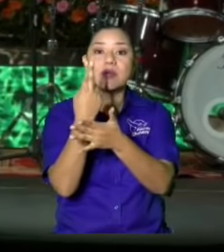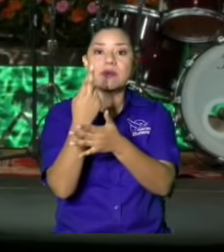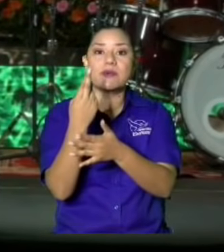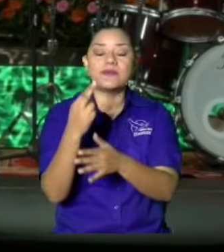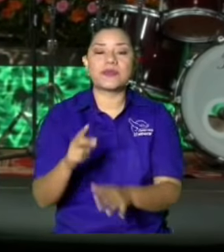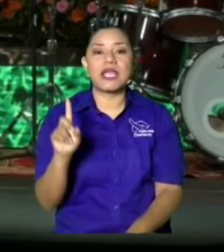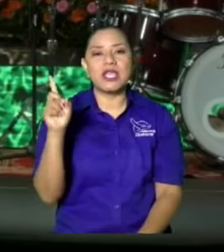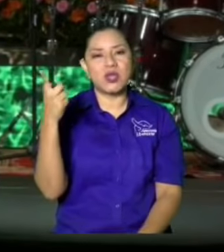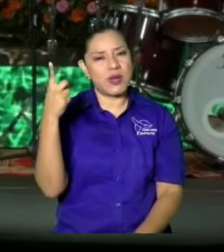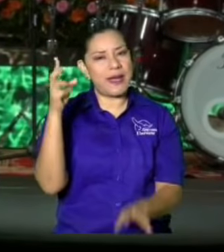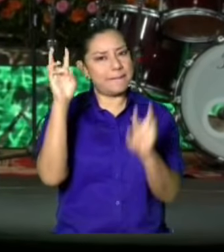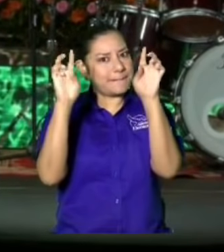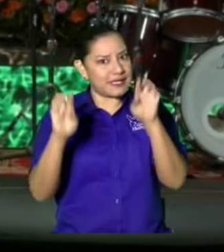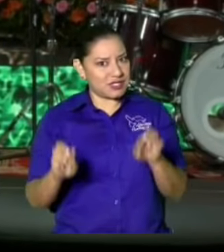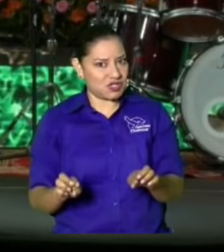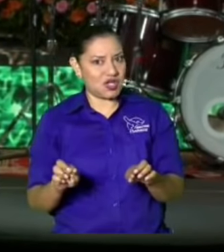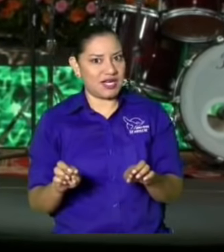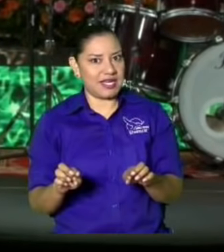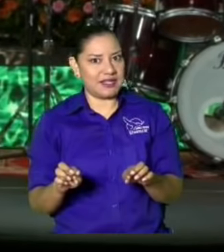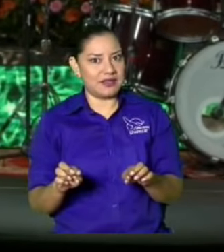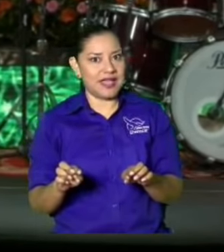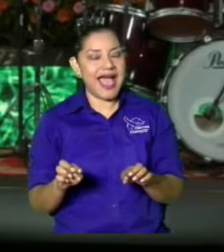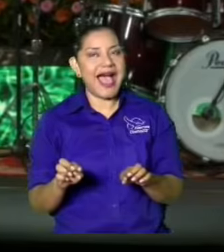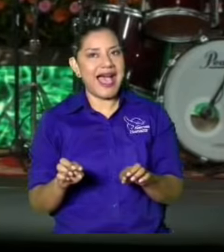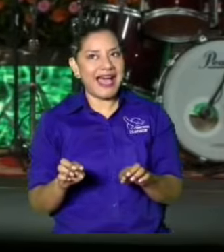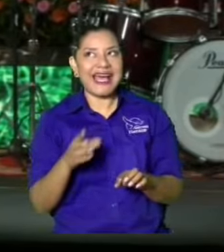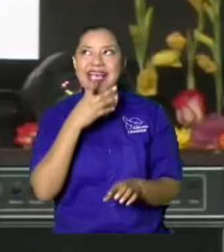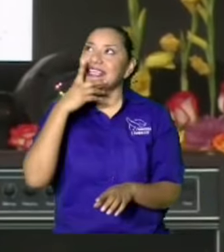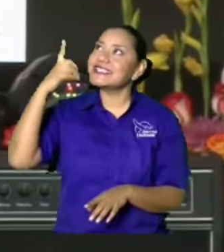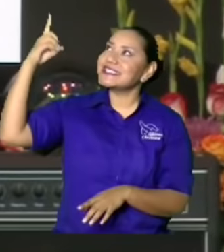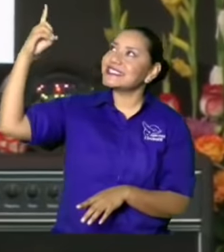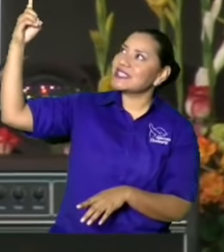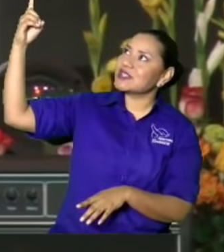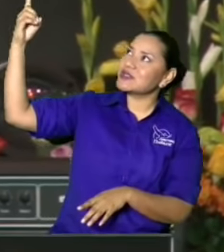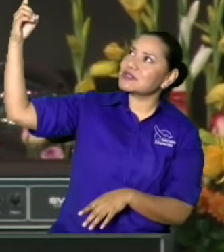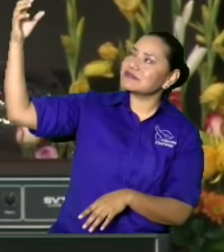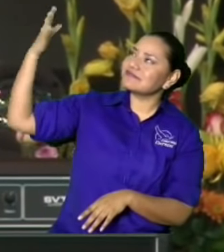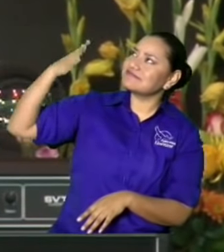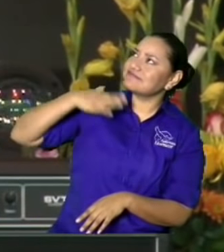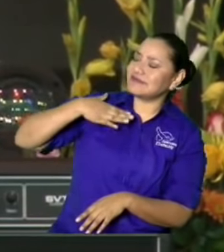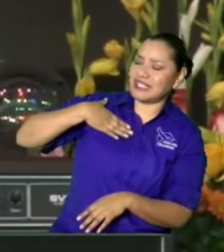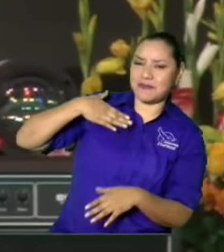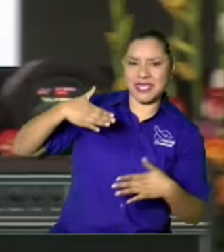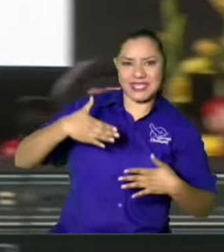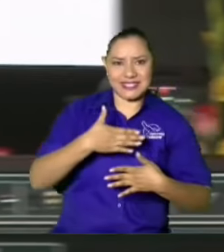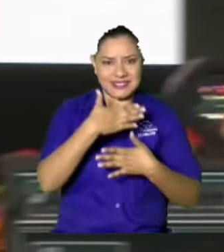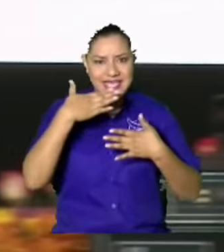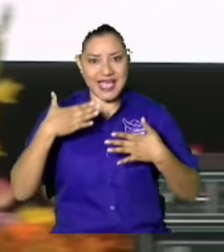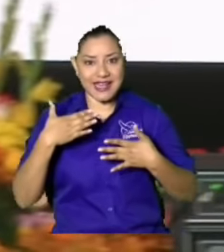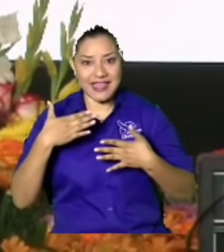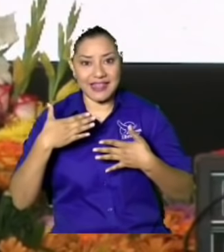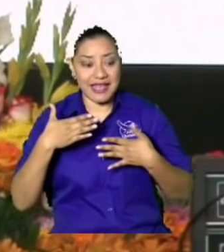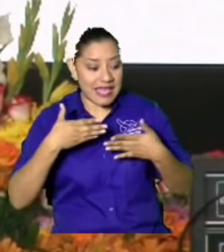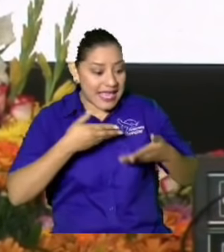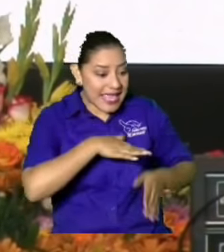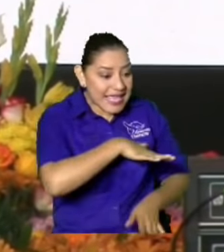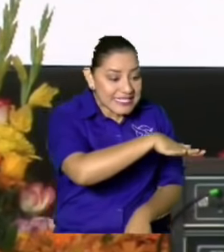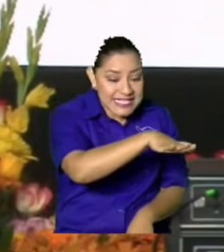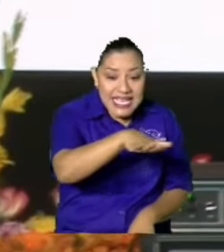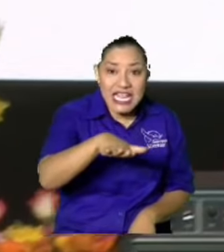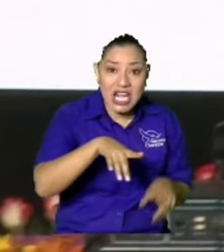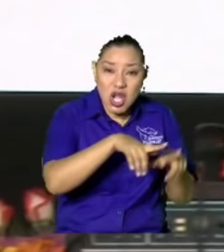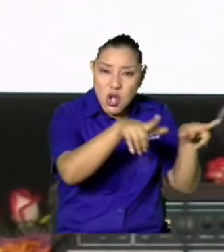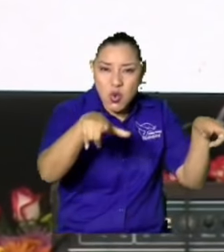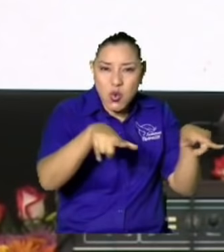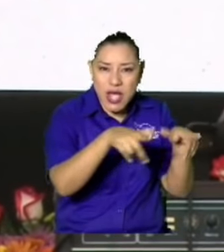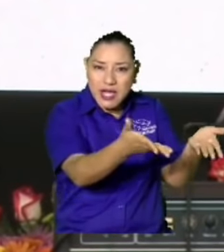uno? Si Dios se agrada de nosotros, nos va a entregar la tierra.